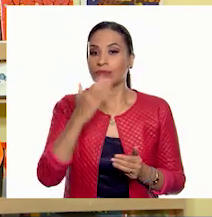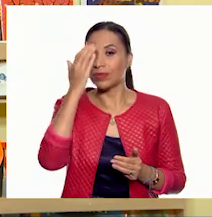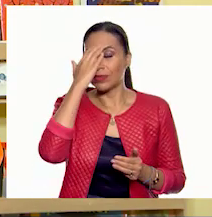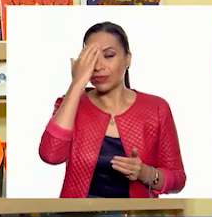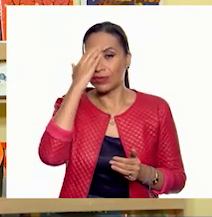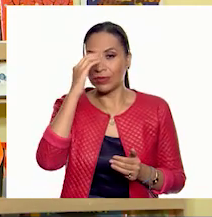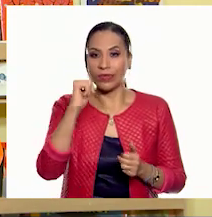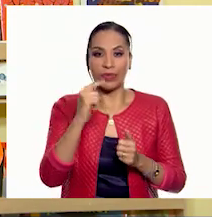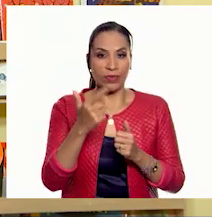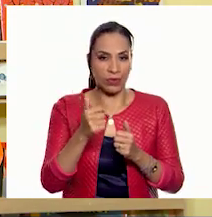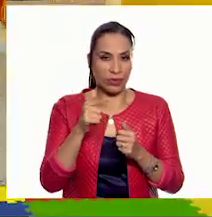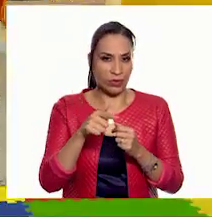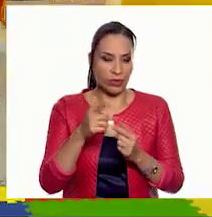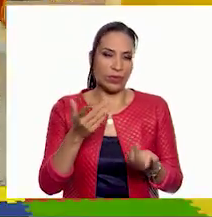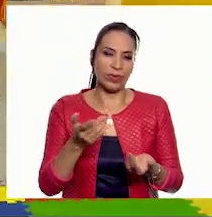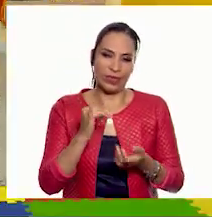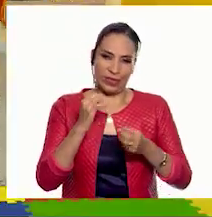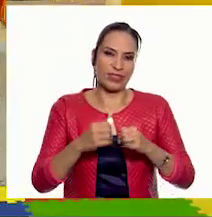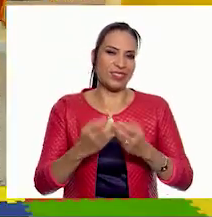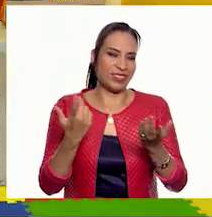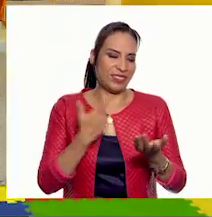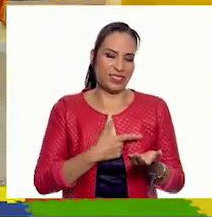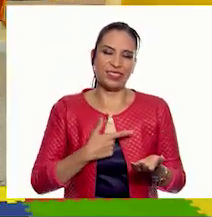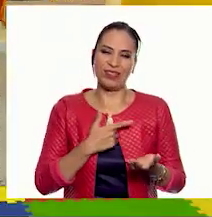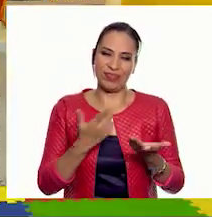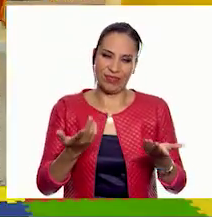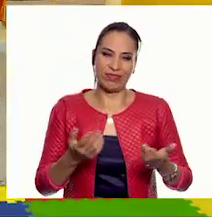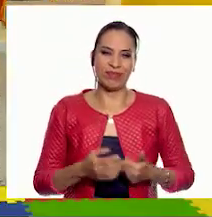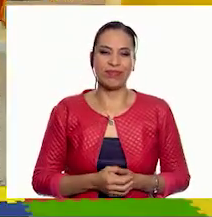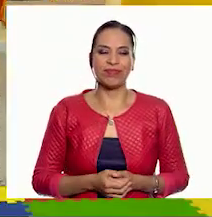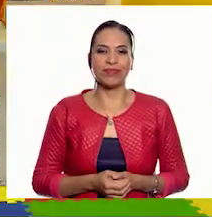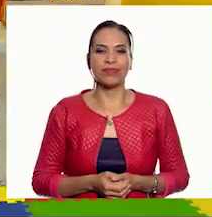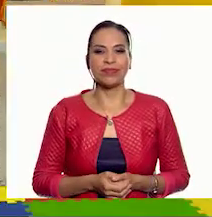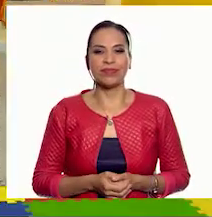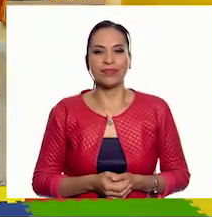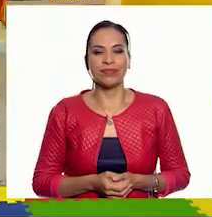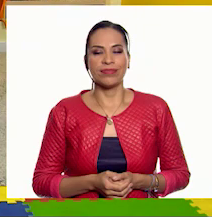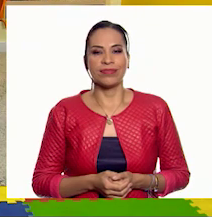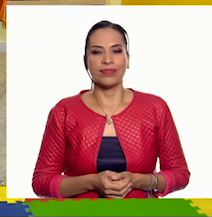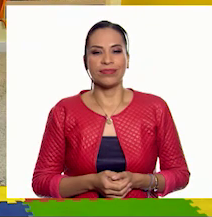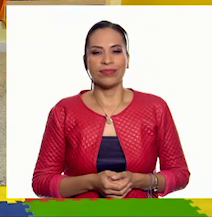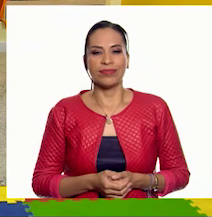un poco más sobre él? ¡Ay, claro! ¡Nos encantaría!